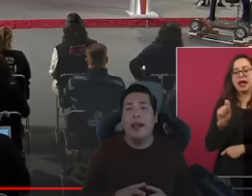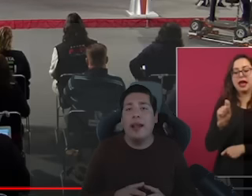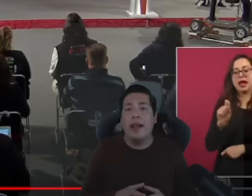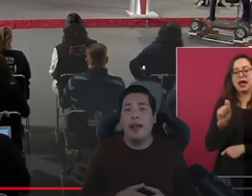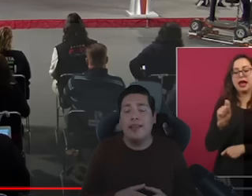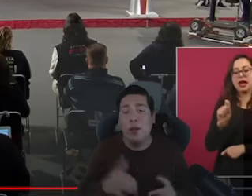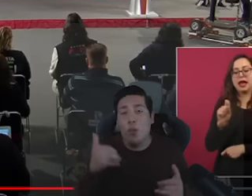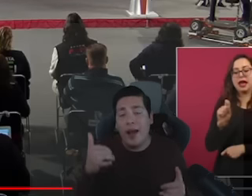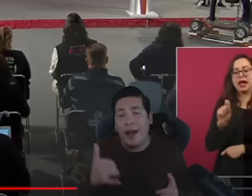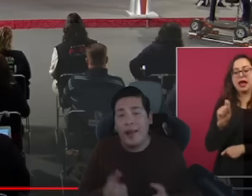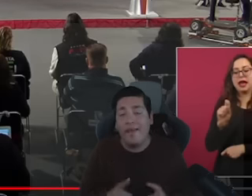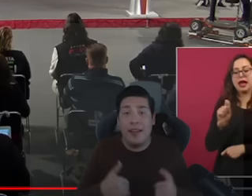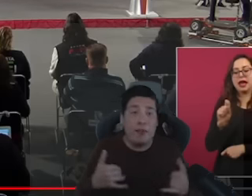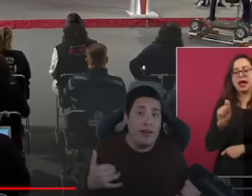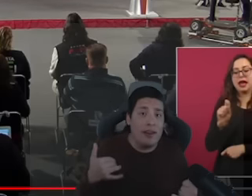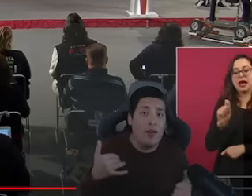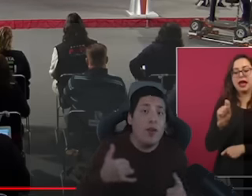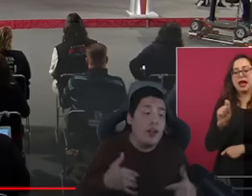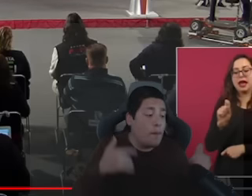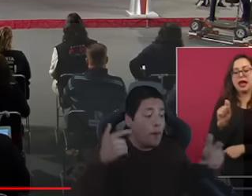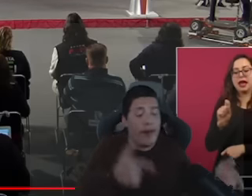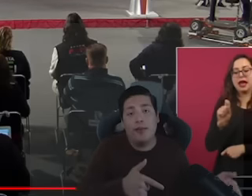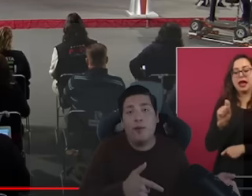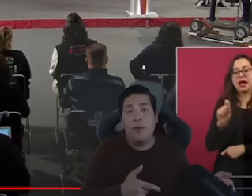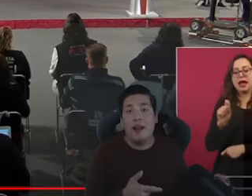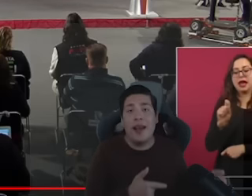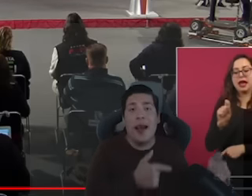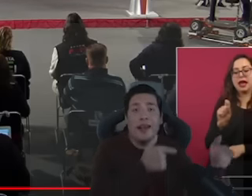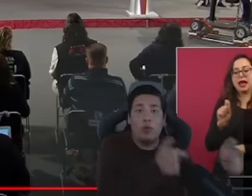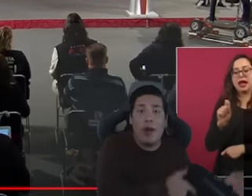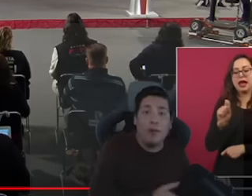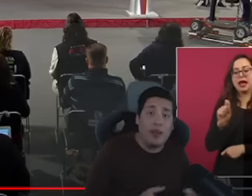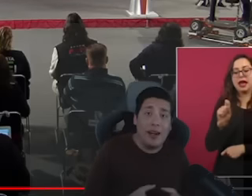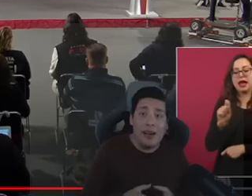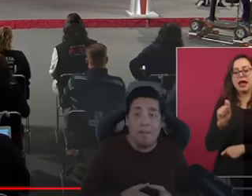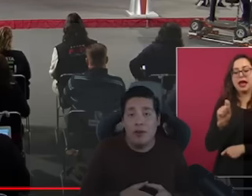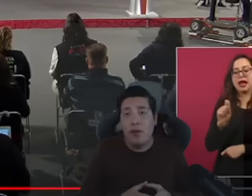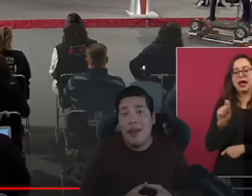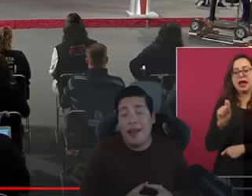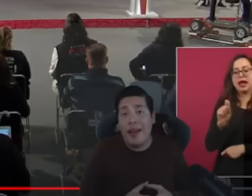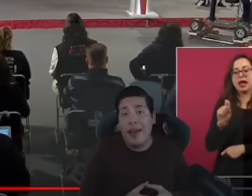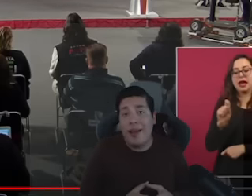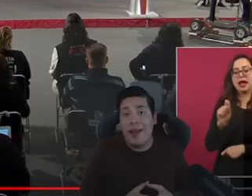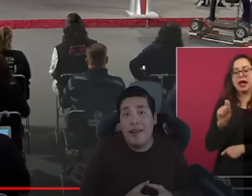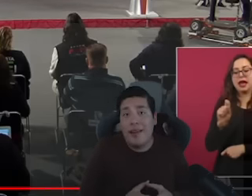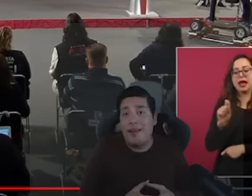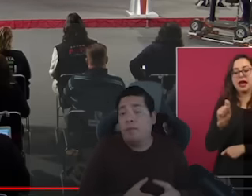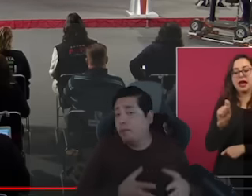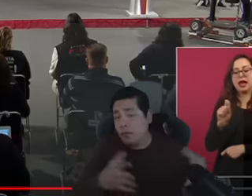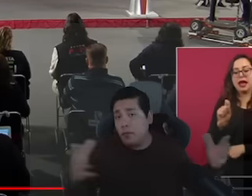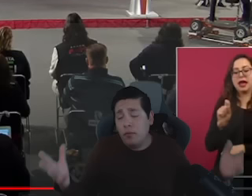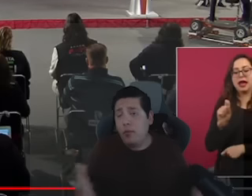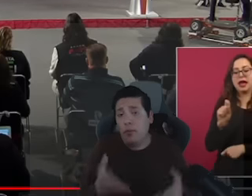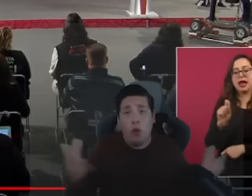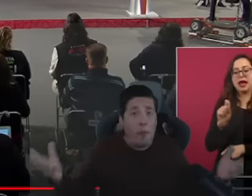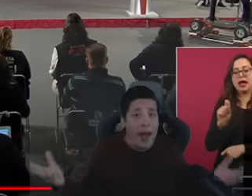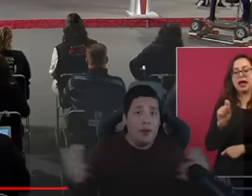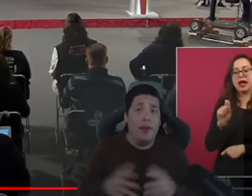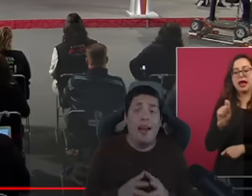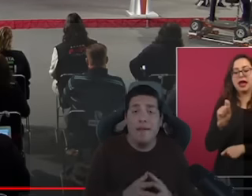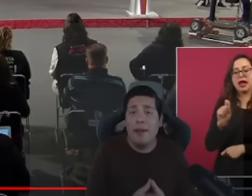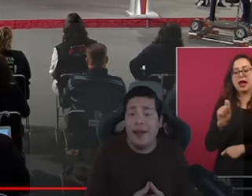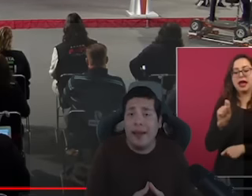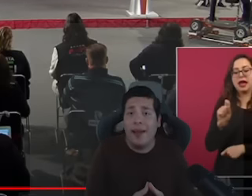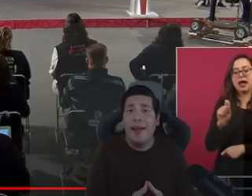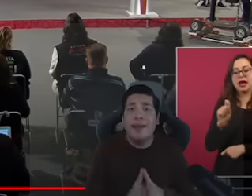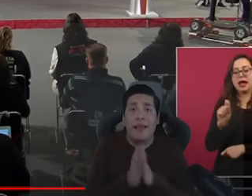su celular intervenido y por esto, familia, actuaron tan rápido y tomaron